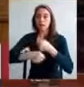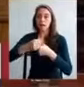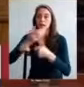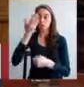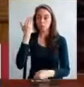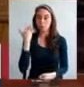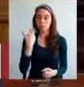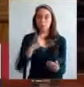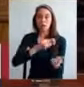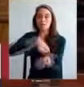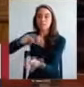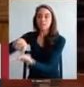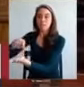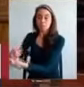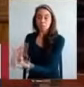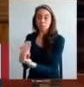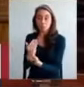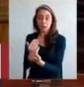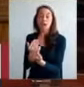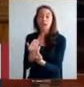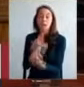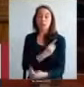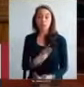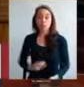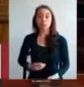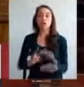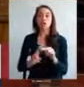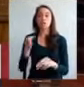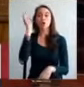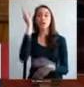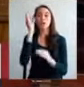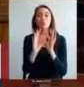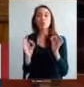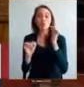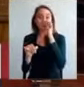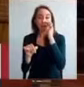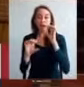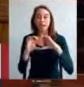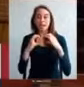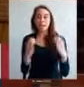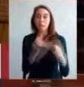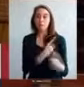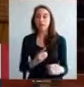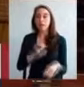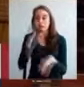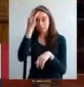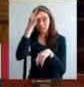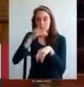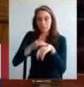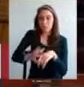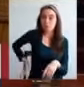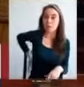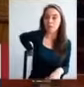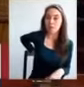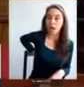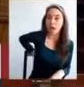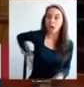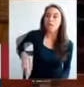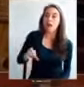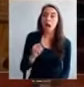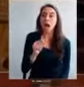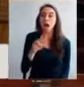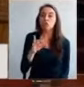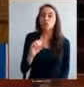el año pasado reunir las firmas y tuvimos una sesión especial para abordar la enfermedad de atrofia muscular espinal que